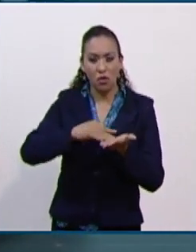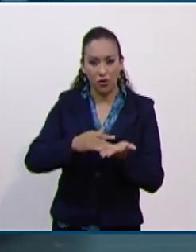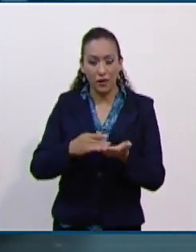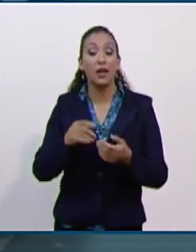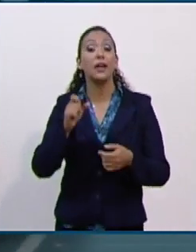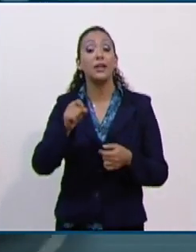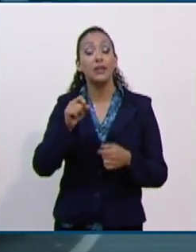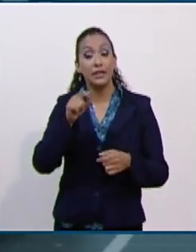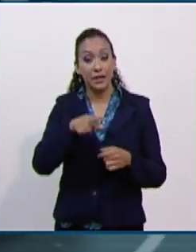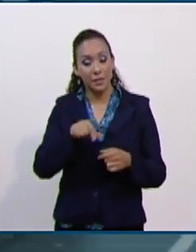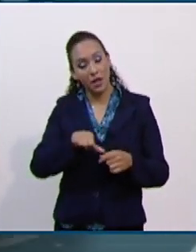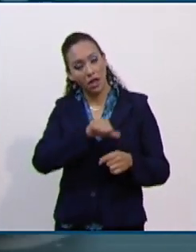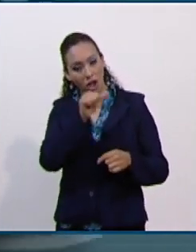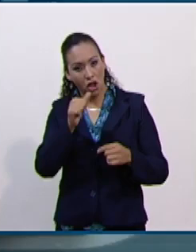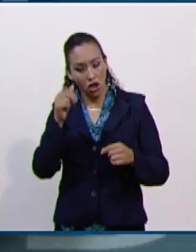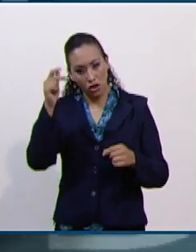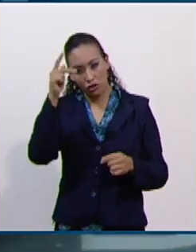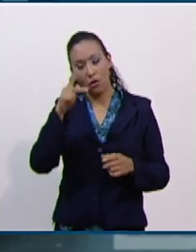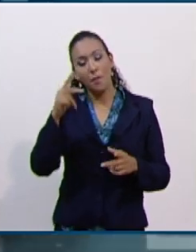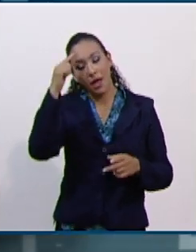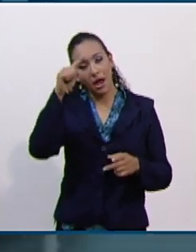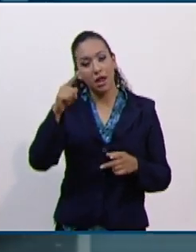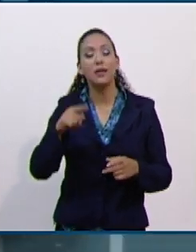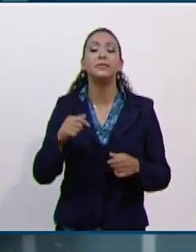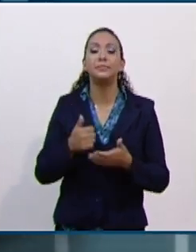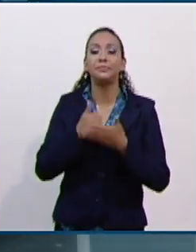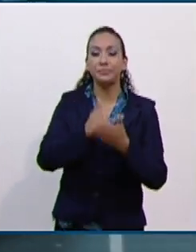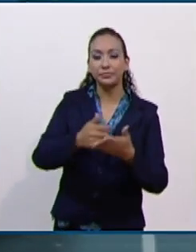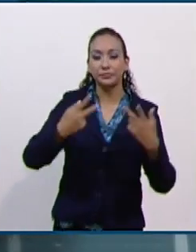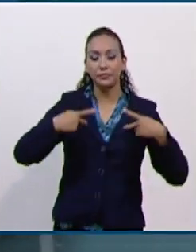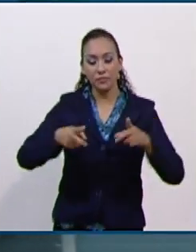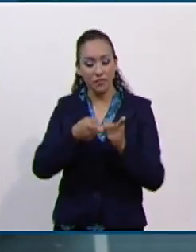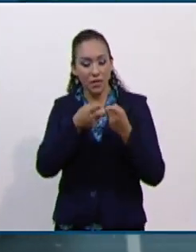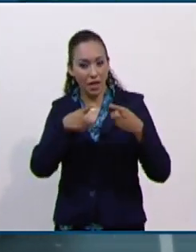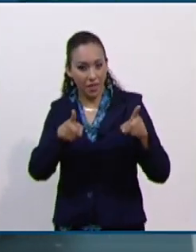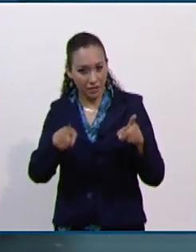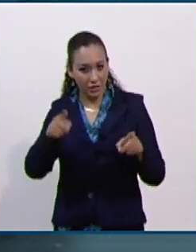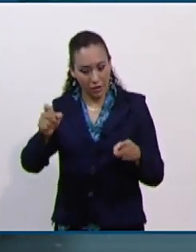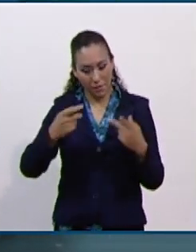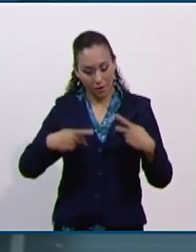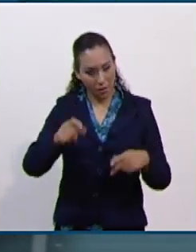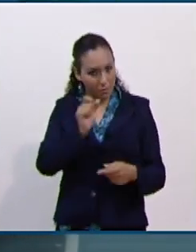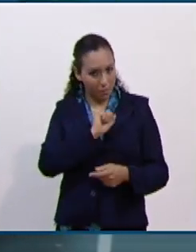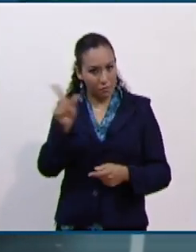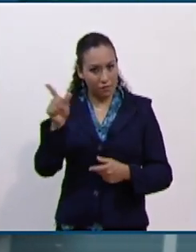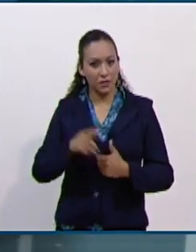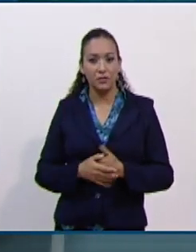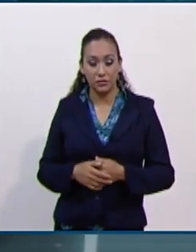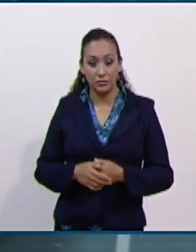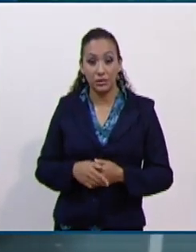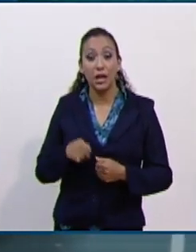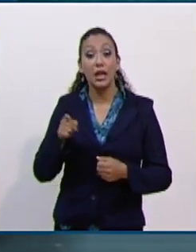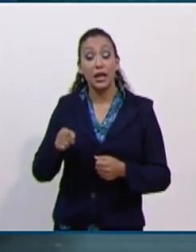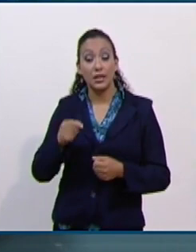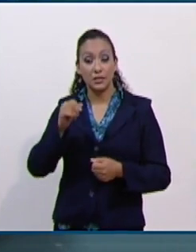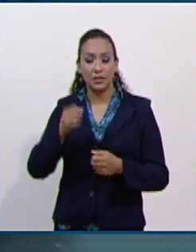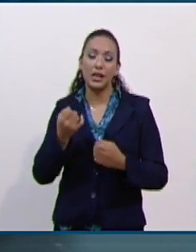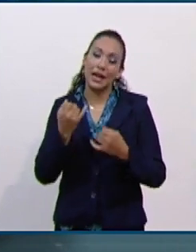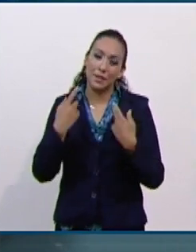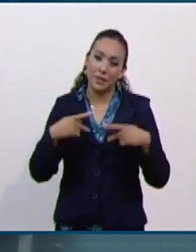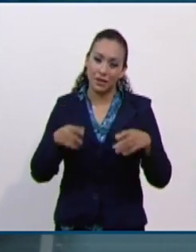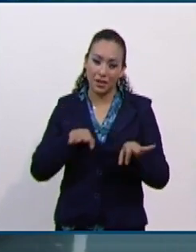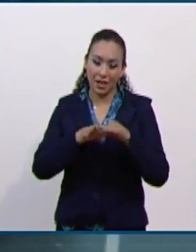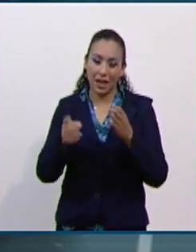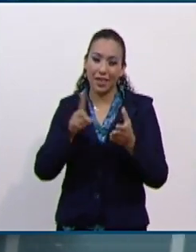para consolidar un marco que asegure la idoneidad y el desempeño óptimo de estos profesionales, informó la consejera de la Judicatura,